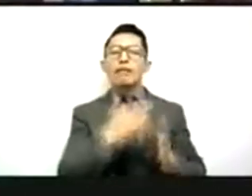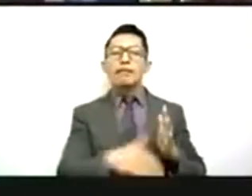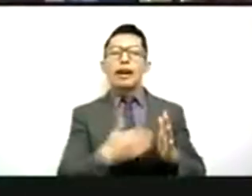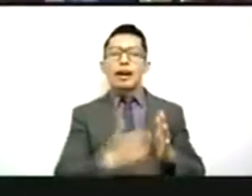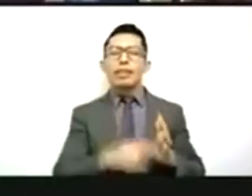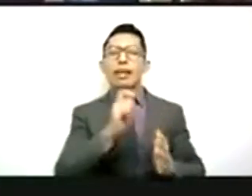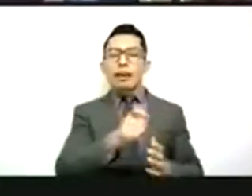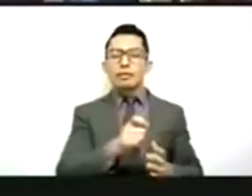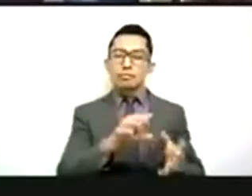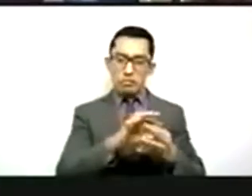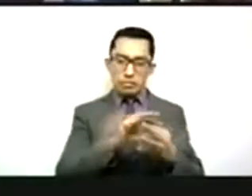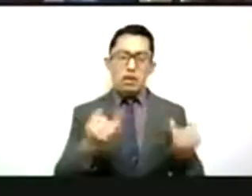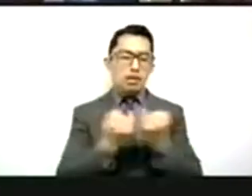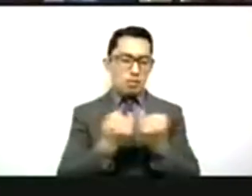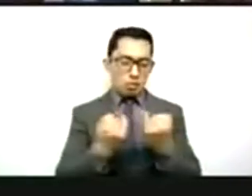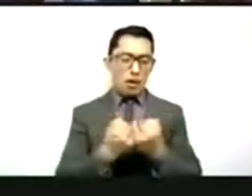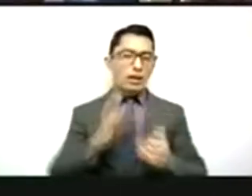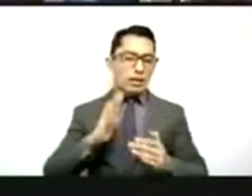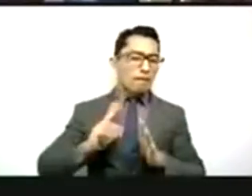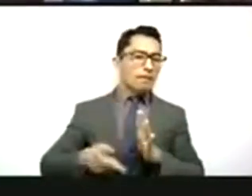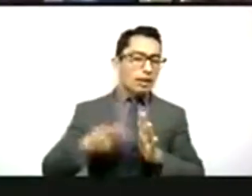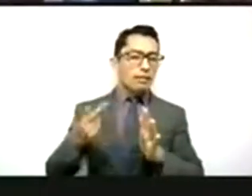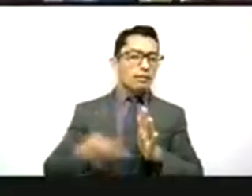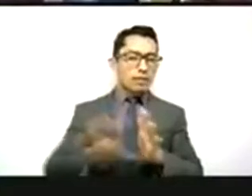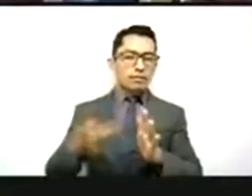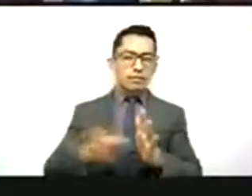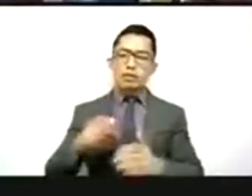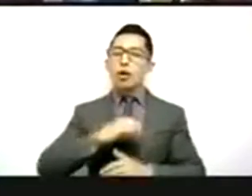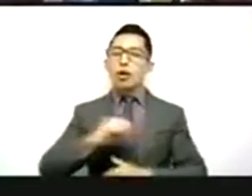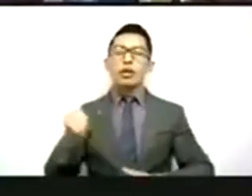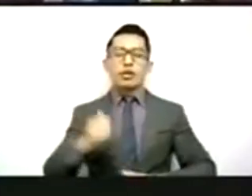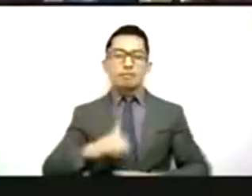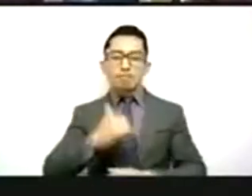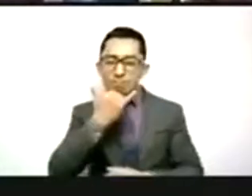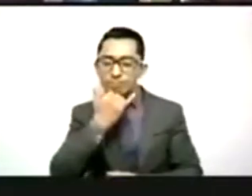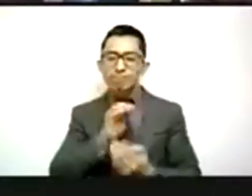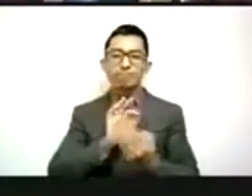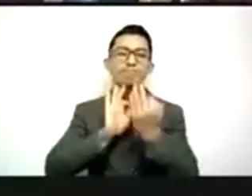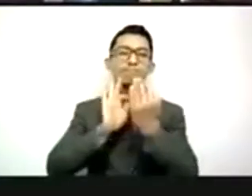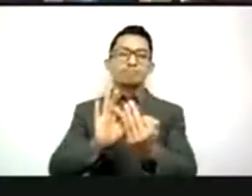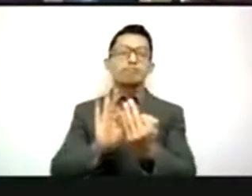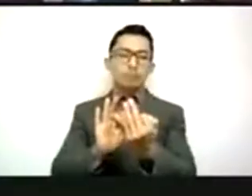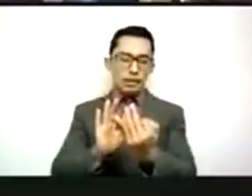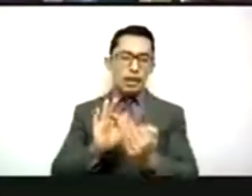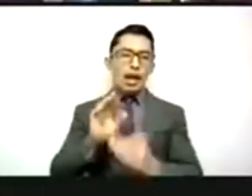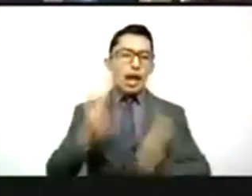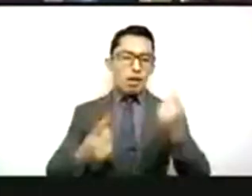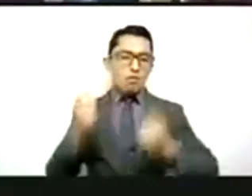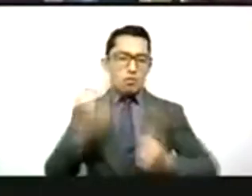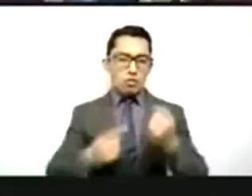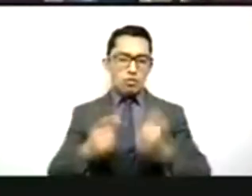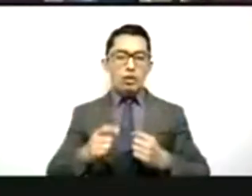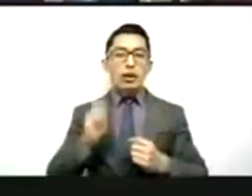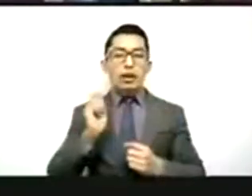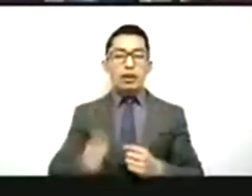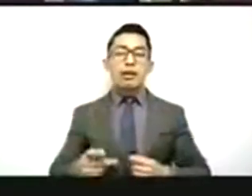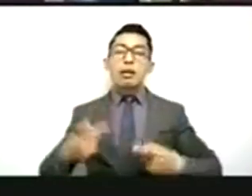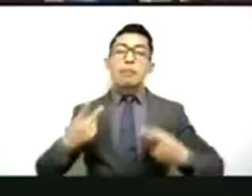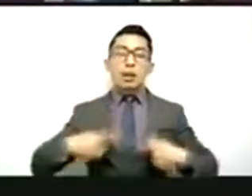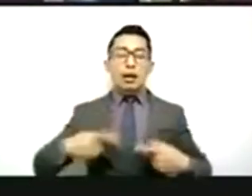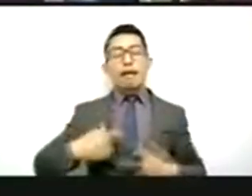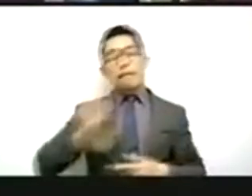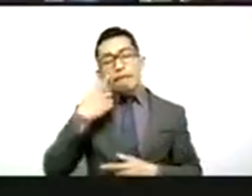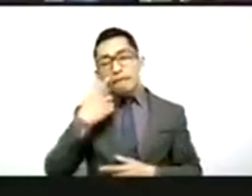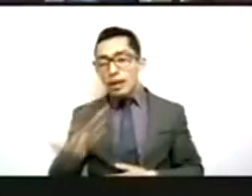como también lo hemos visto en algunas disculpas públicas, de revictimizar a las